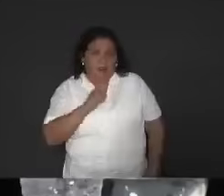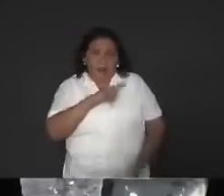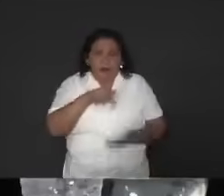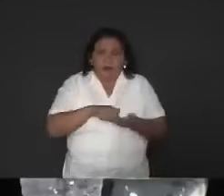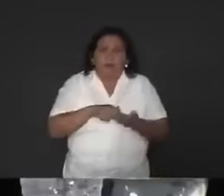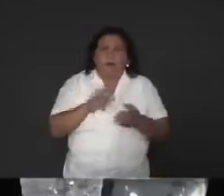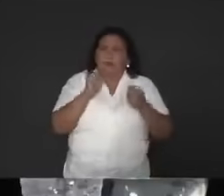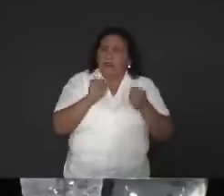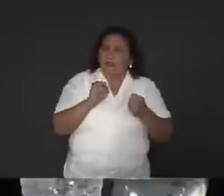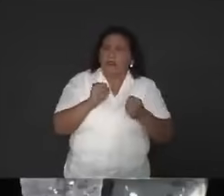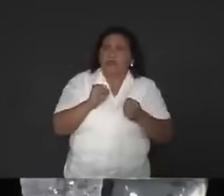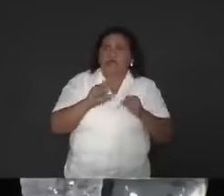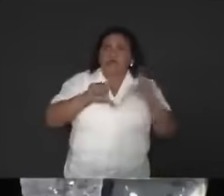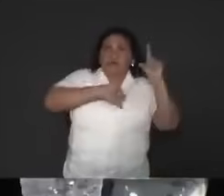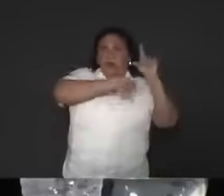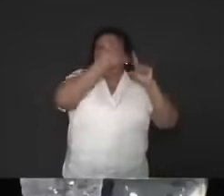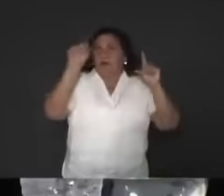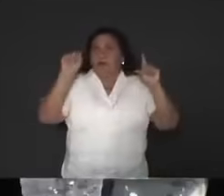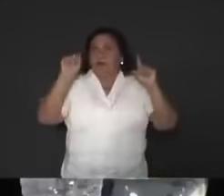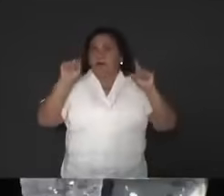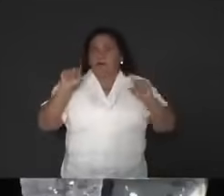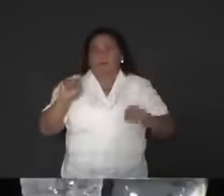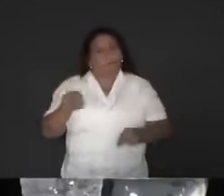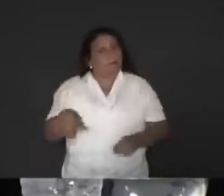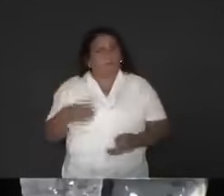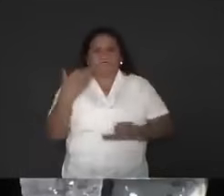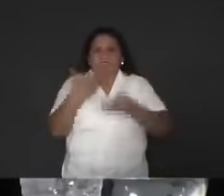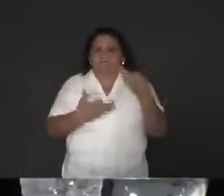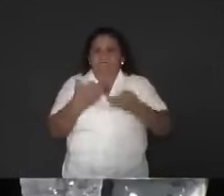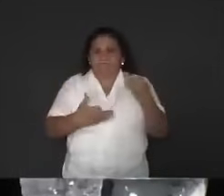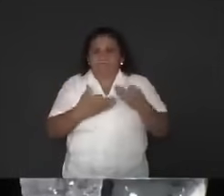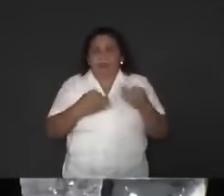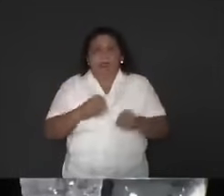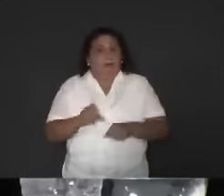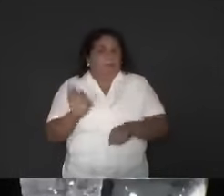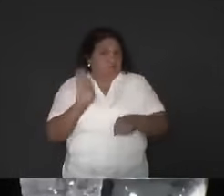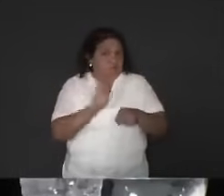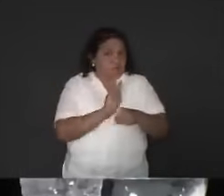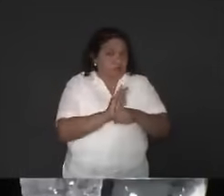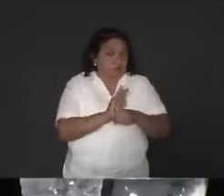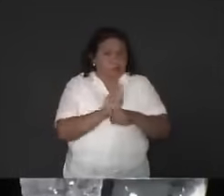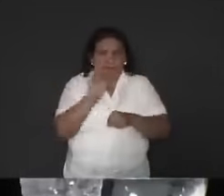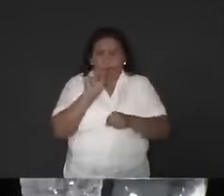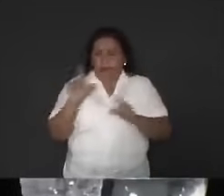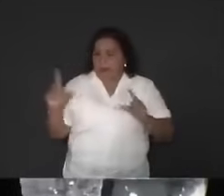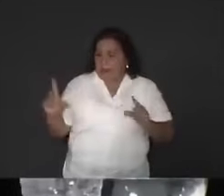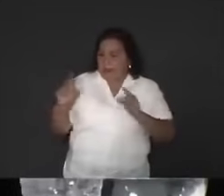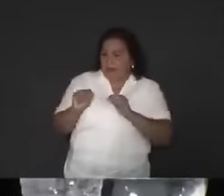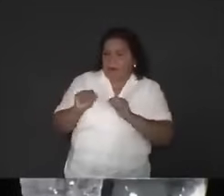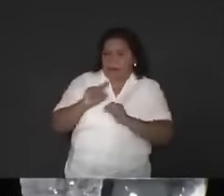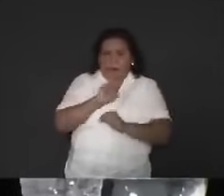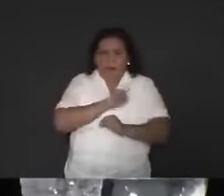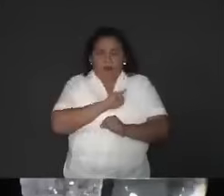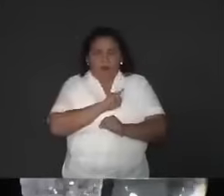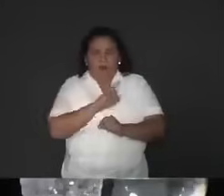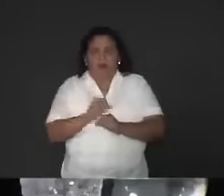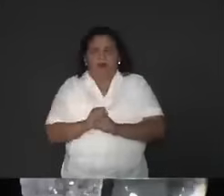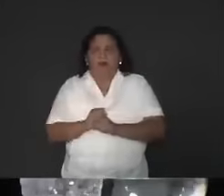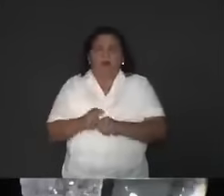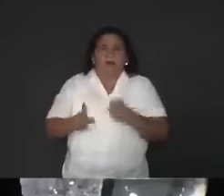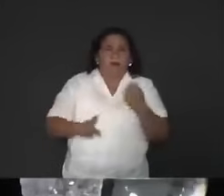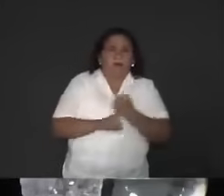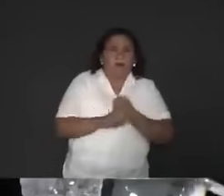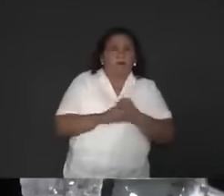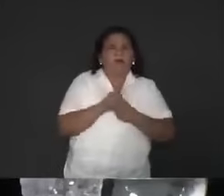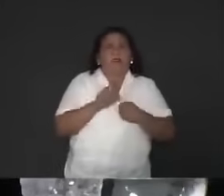del país, pero no es suficiente. La seguridad no debe de reducirse solamente al problema del